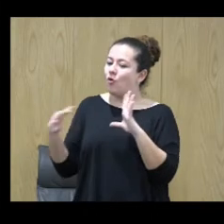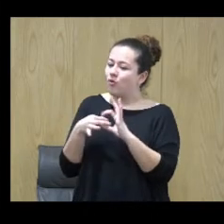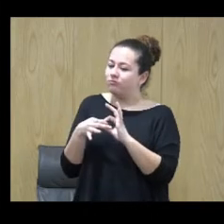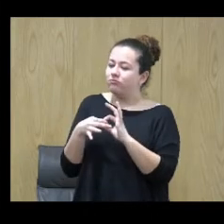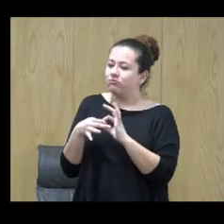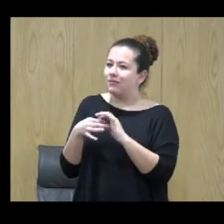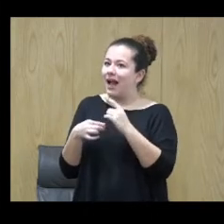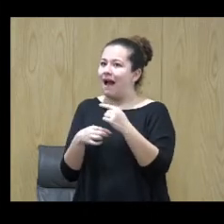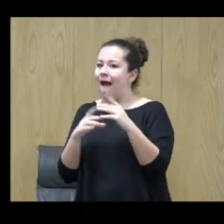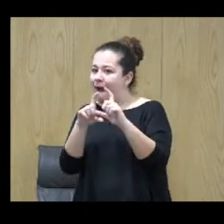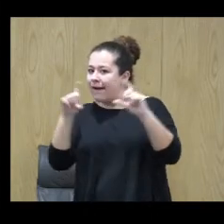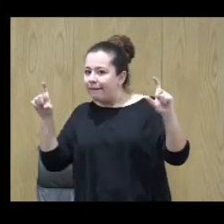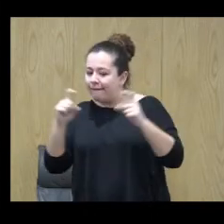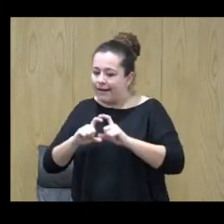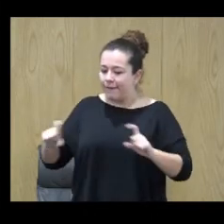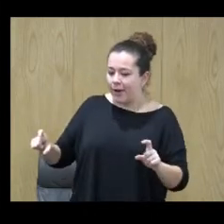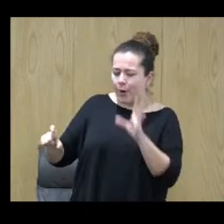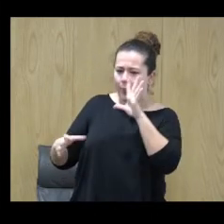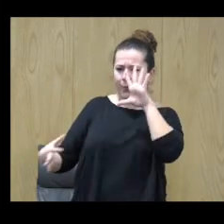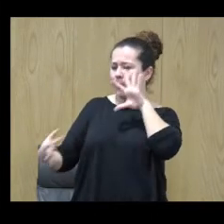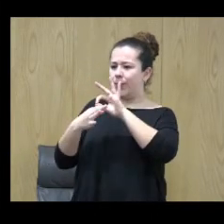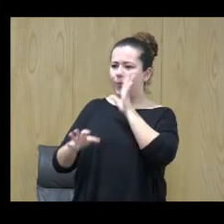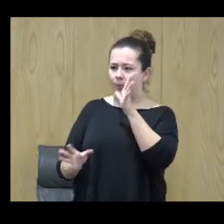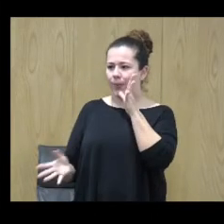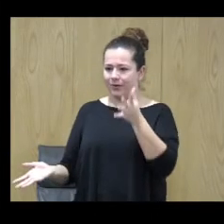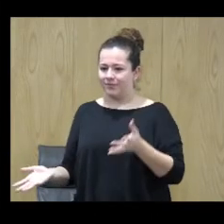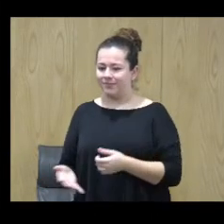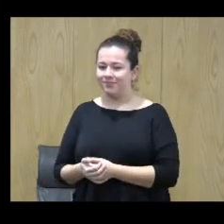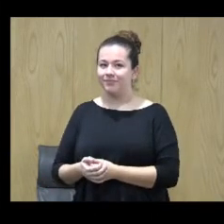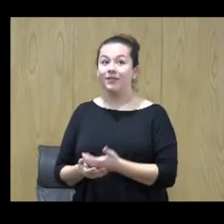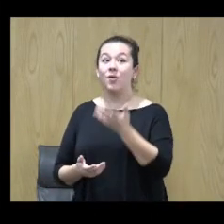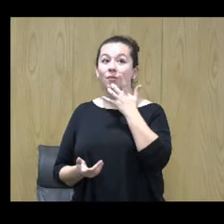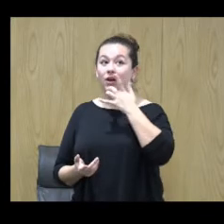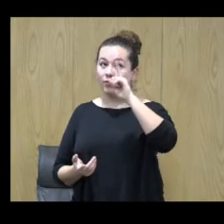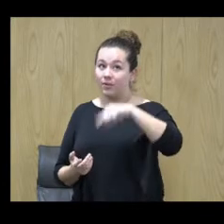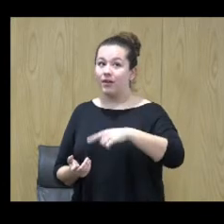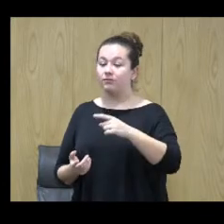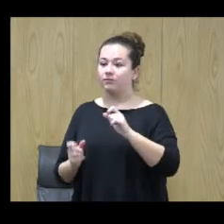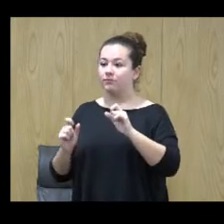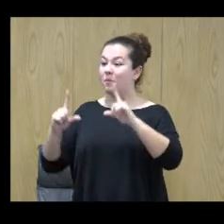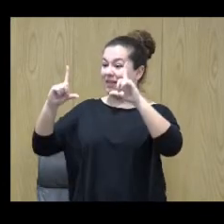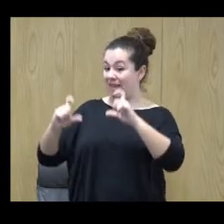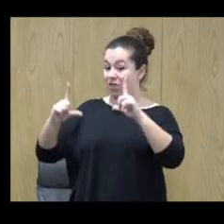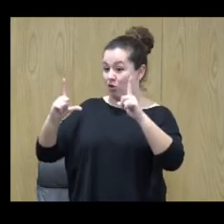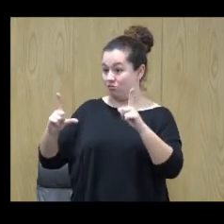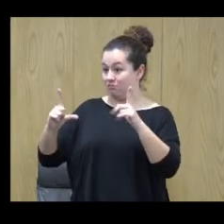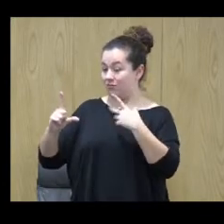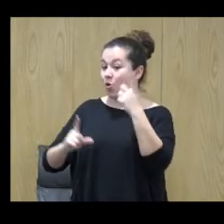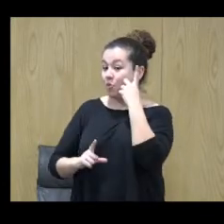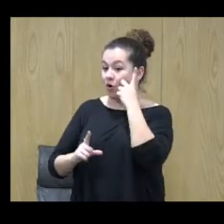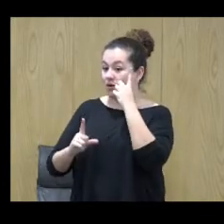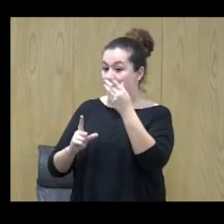el de arriba y abajo apoyándote en la parte de la derecha, ¿no? Tenemos, por ejemplo, pues un pantallazo de lo que puede ser un teléfono